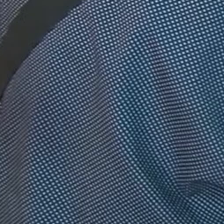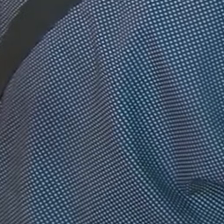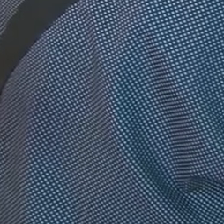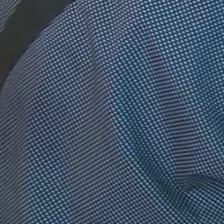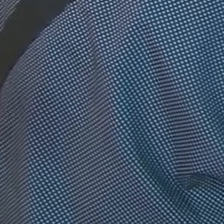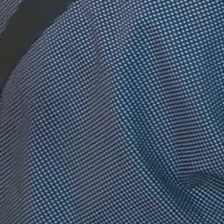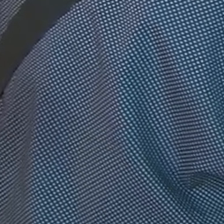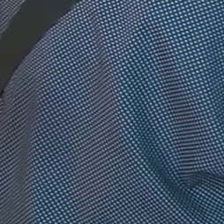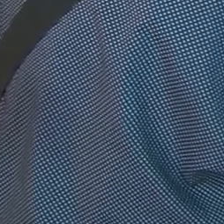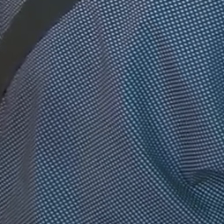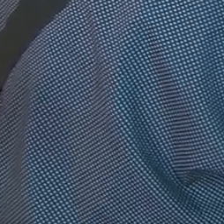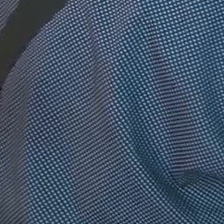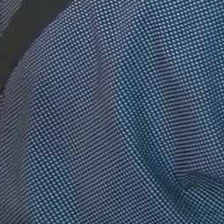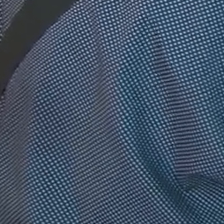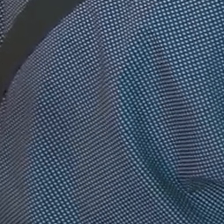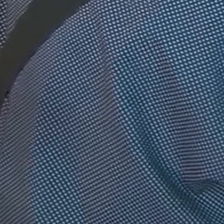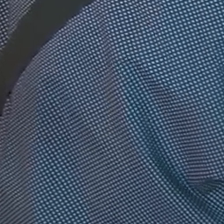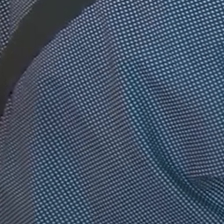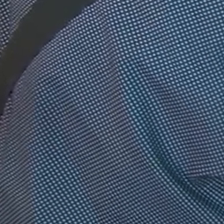ah